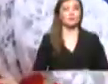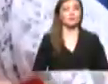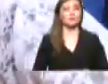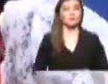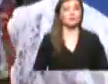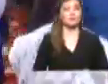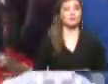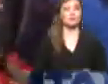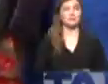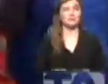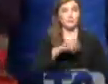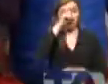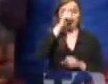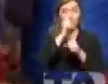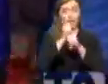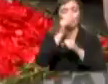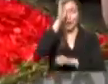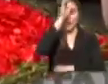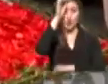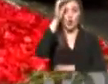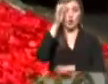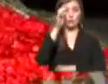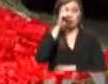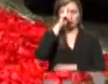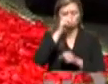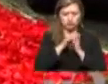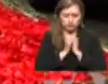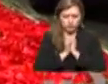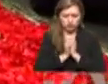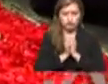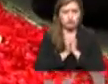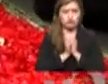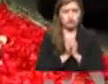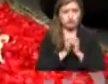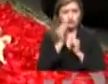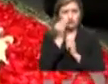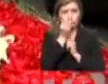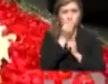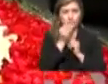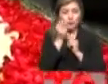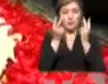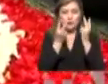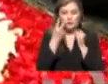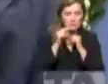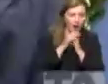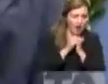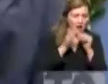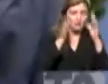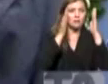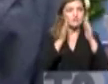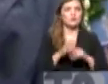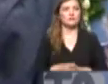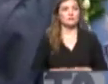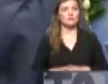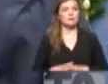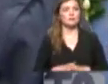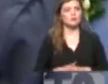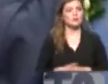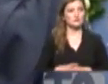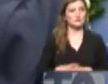Además de la devoción de los fieles católicos, el camino de flores despertó la atención de visitantes. Que la gente